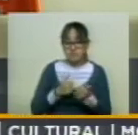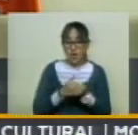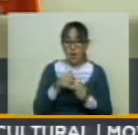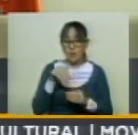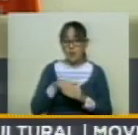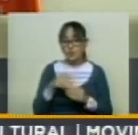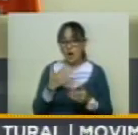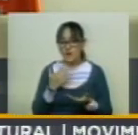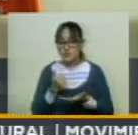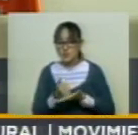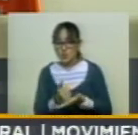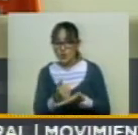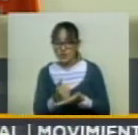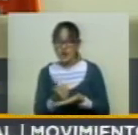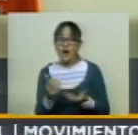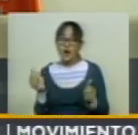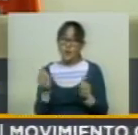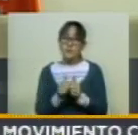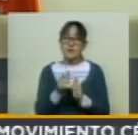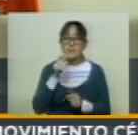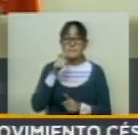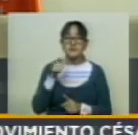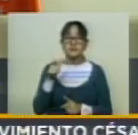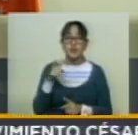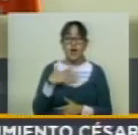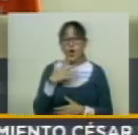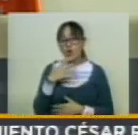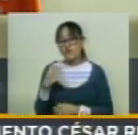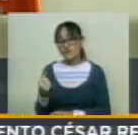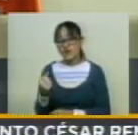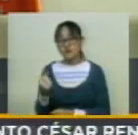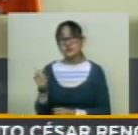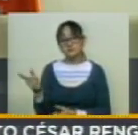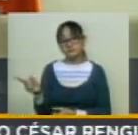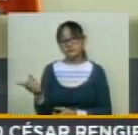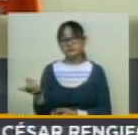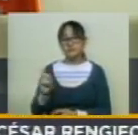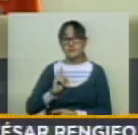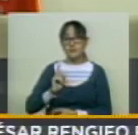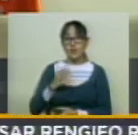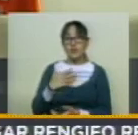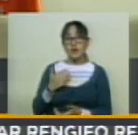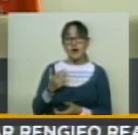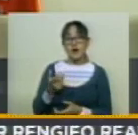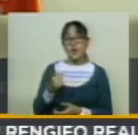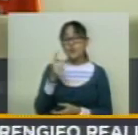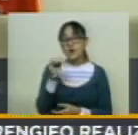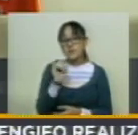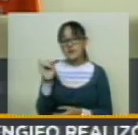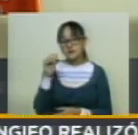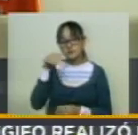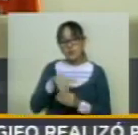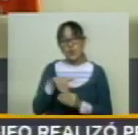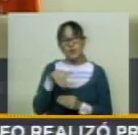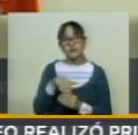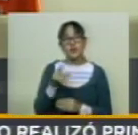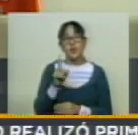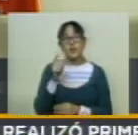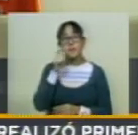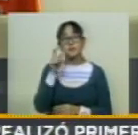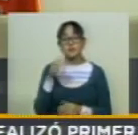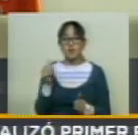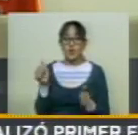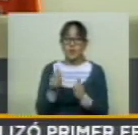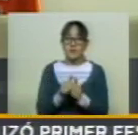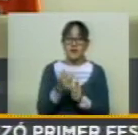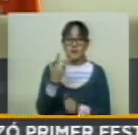voto, sea acompañado por la persona de su confianza y esa persona lo puede hacer una sola vez y no una persona puede acompañar